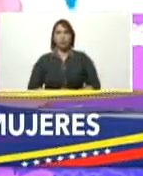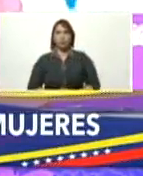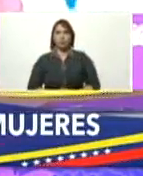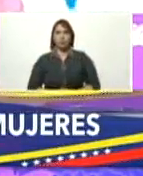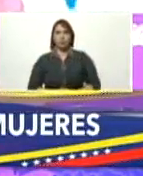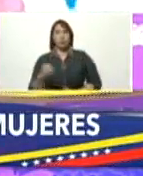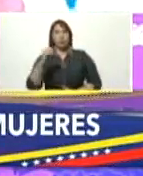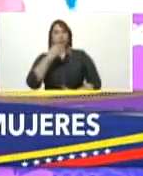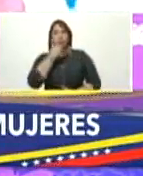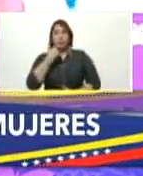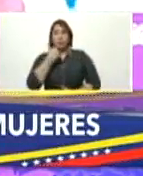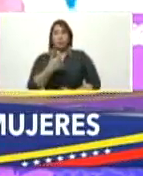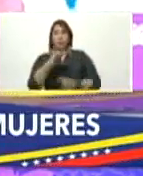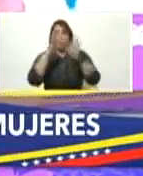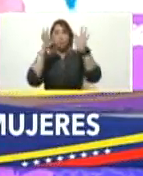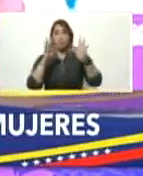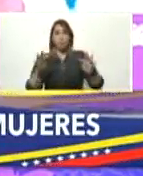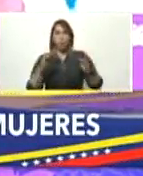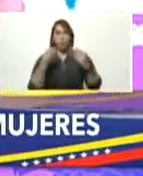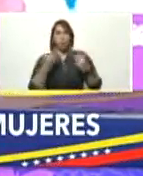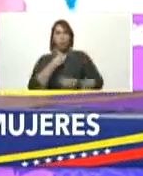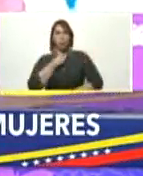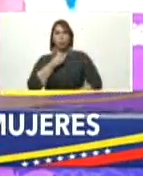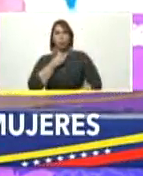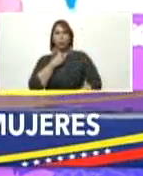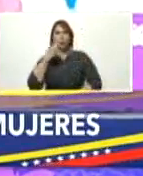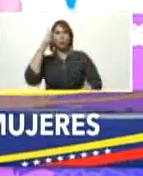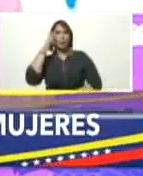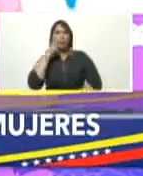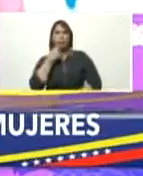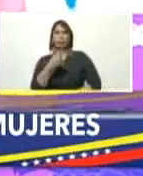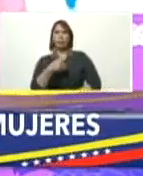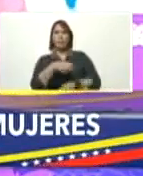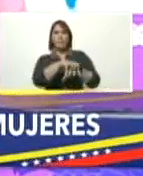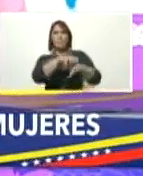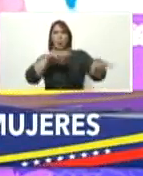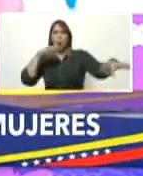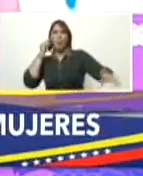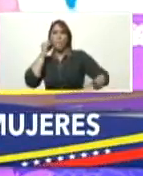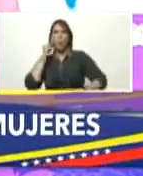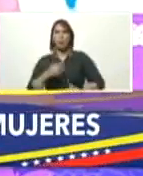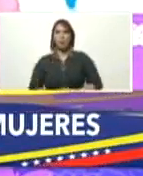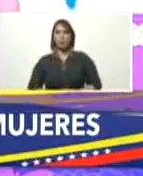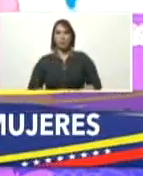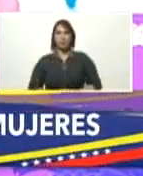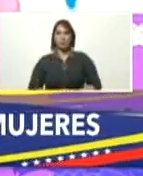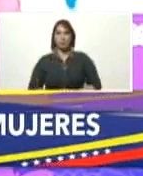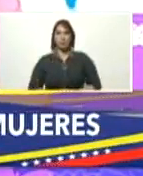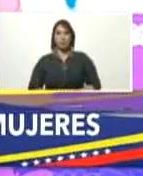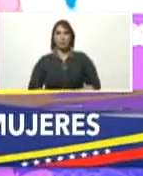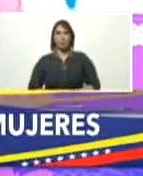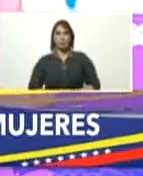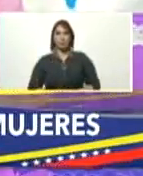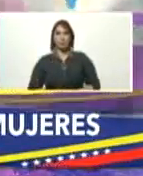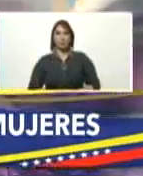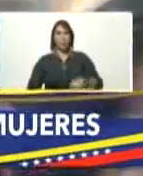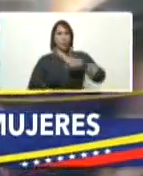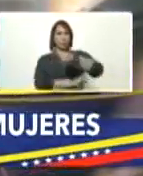O mejor dicho, de la forma que me gusta a mí decirlo, en millones de mujeres en las